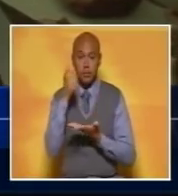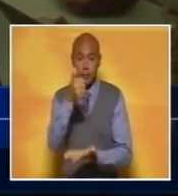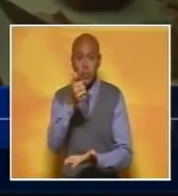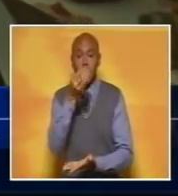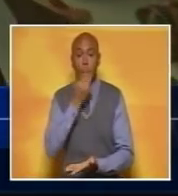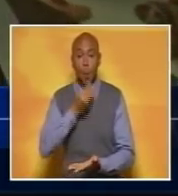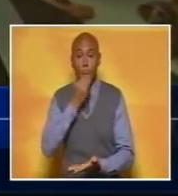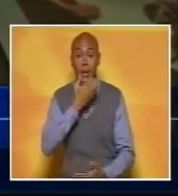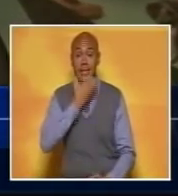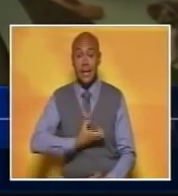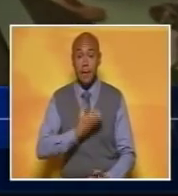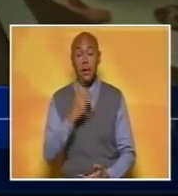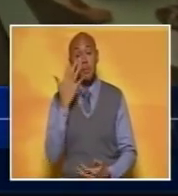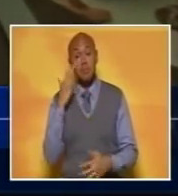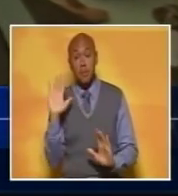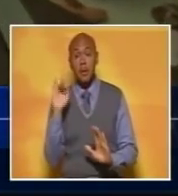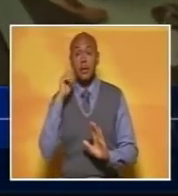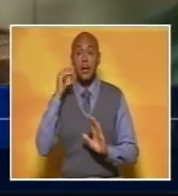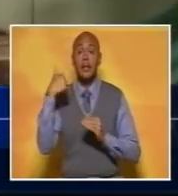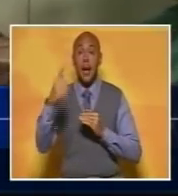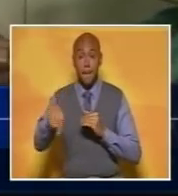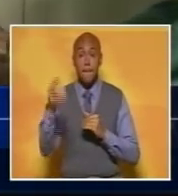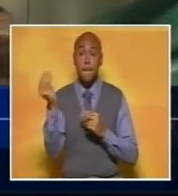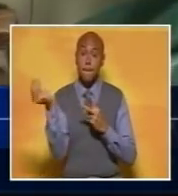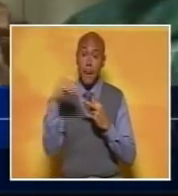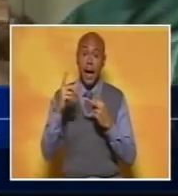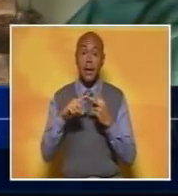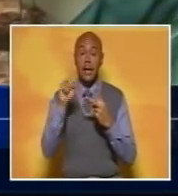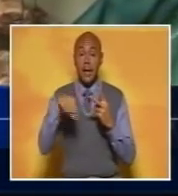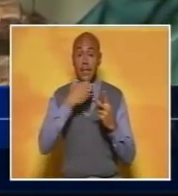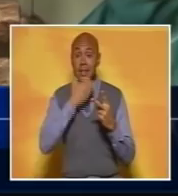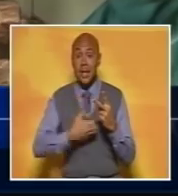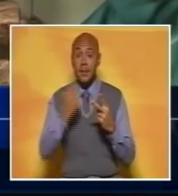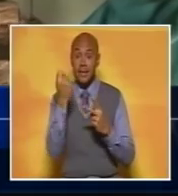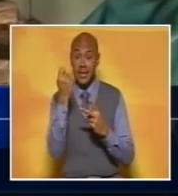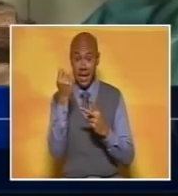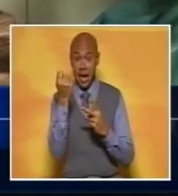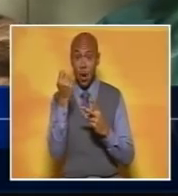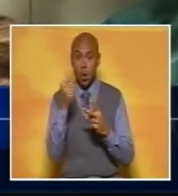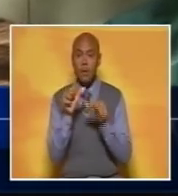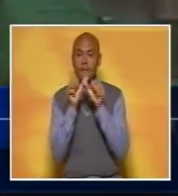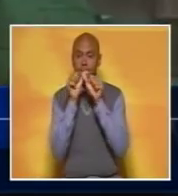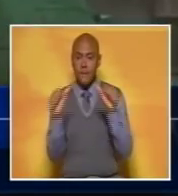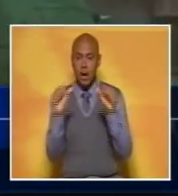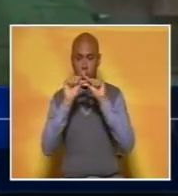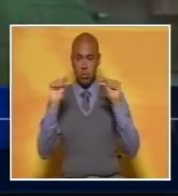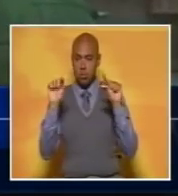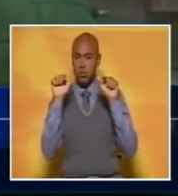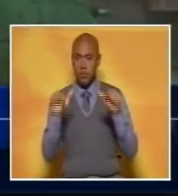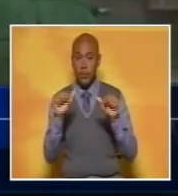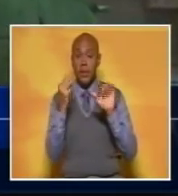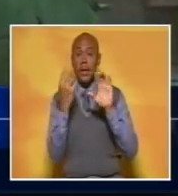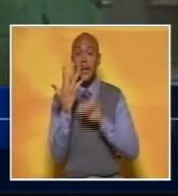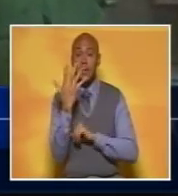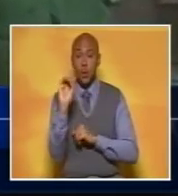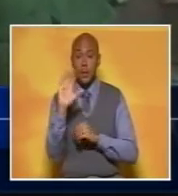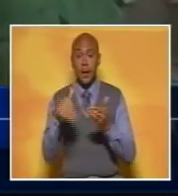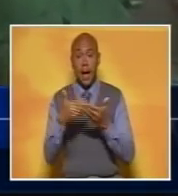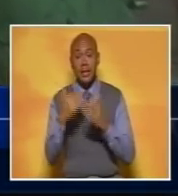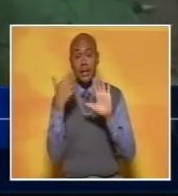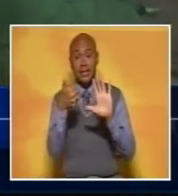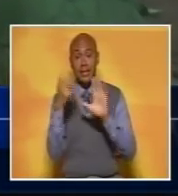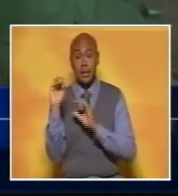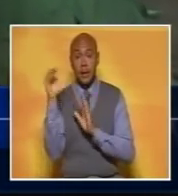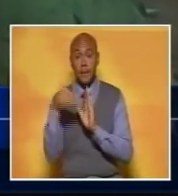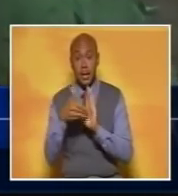navideña. Prevé que durante la temporada decembrina el precio de la carne se mantenga en sus valores actuales de 50.000 a 60.000 bolívares